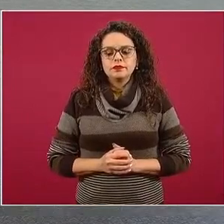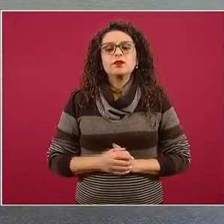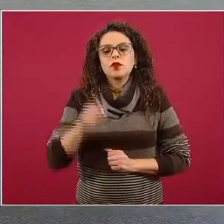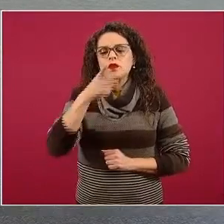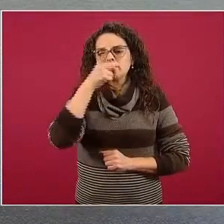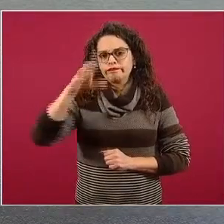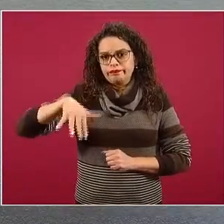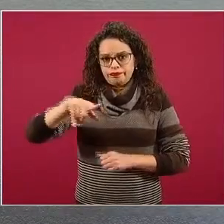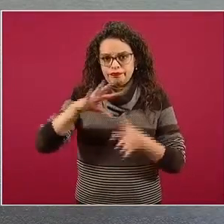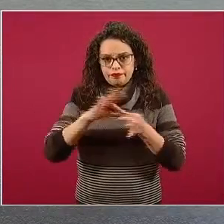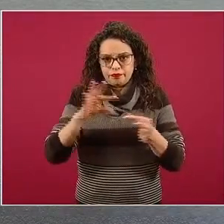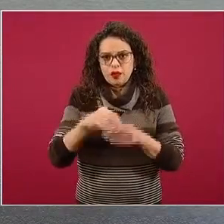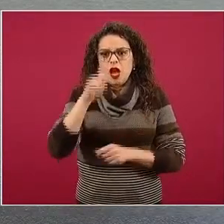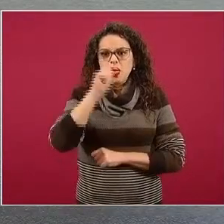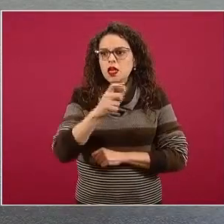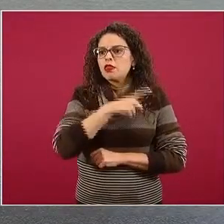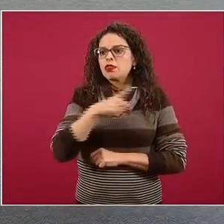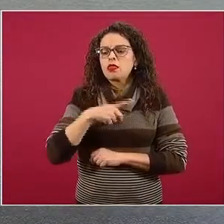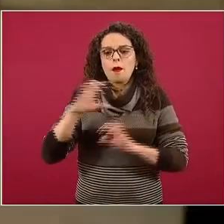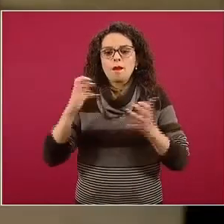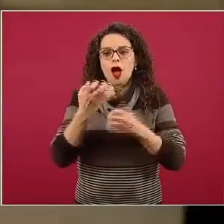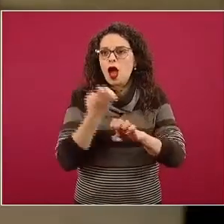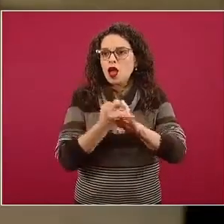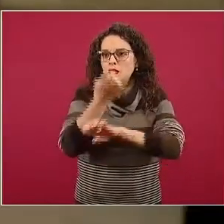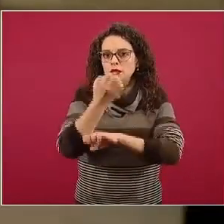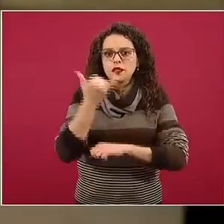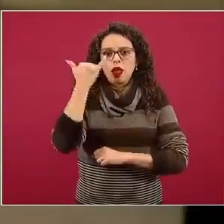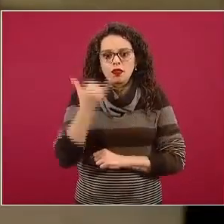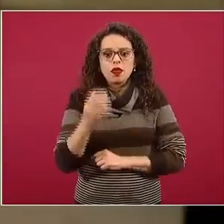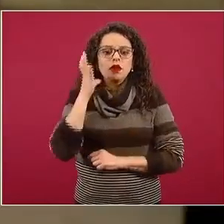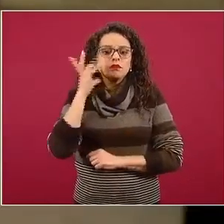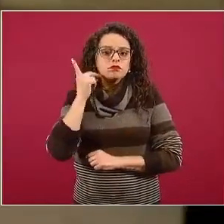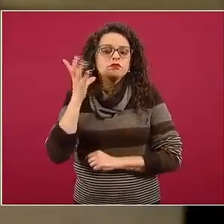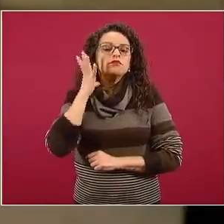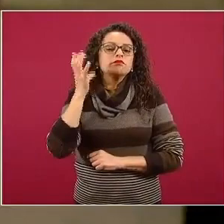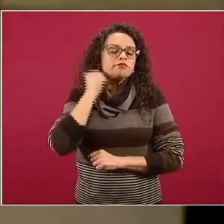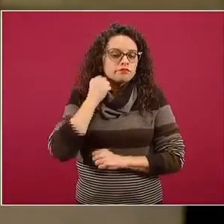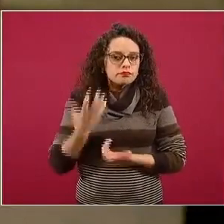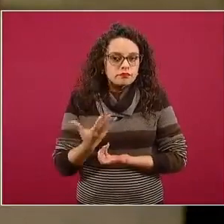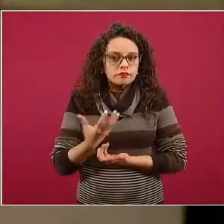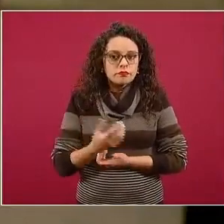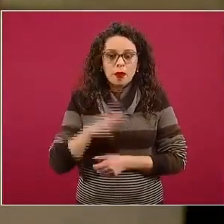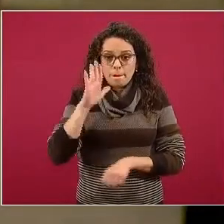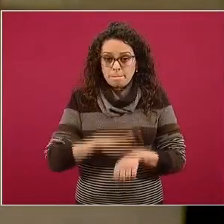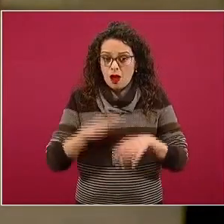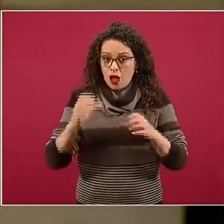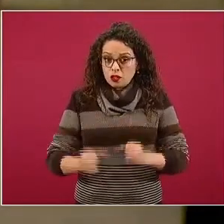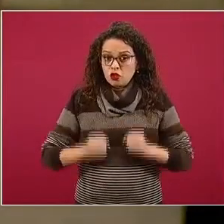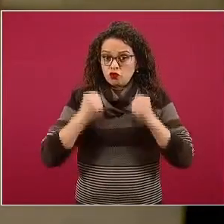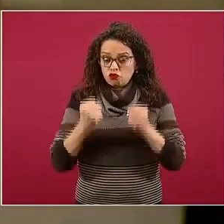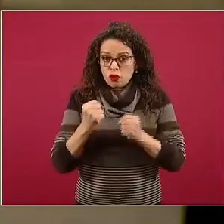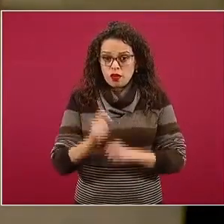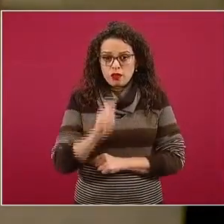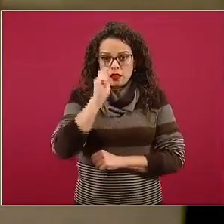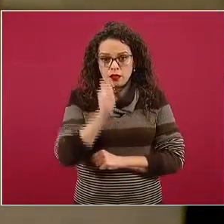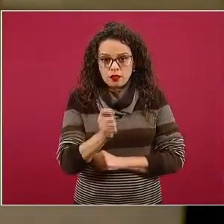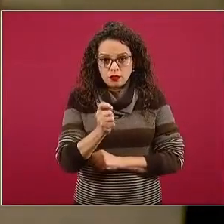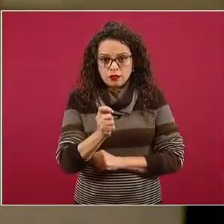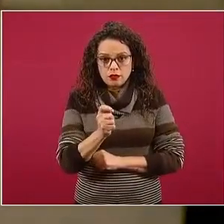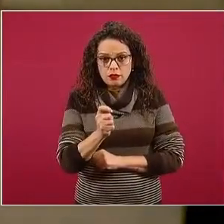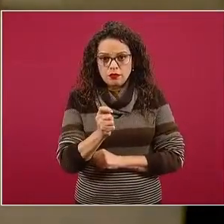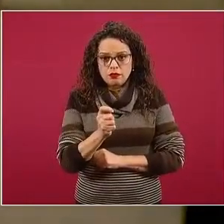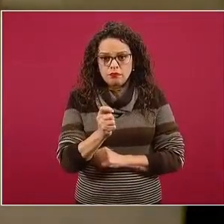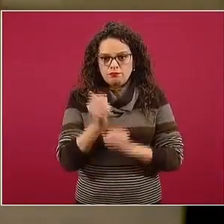legisladores y a los estados, ¿se endurecerán las medidas contra a favor de estos